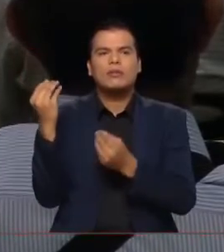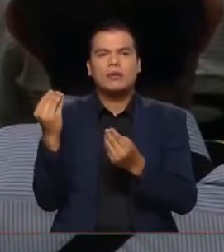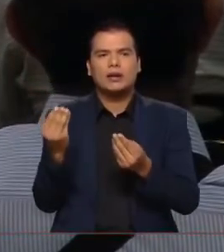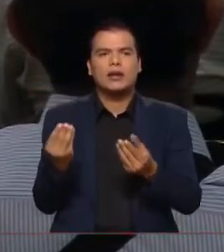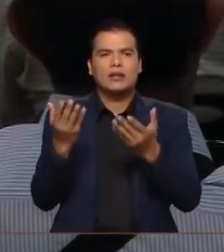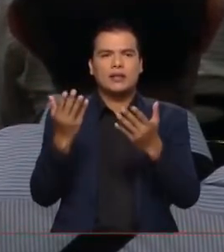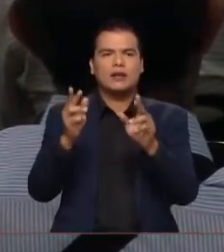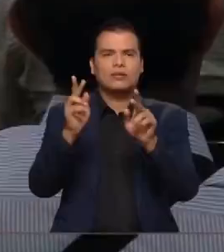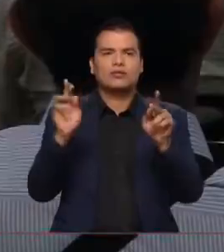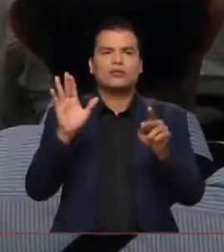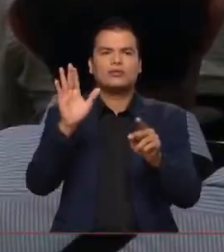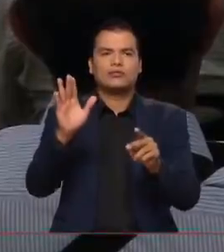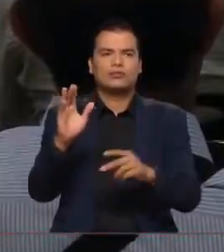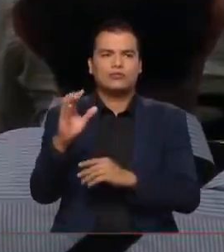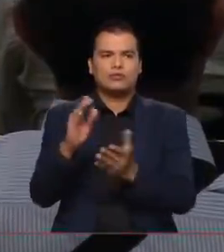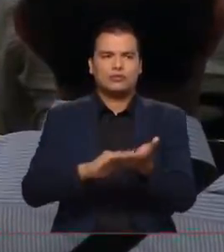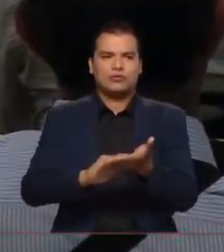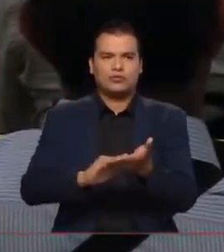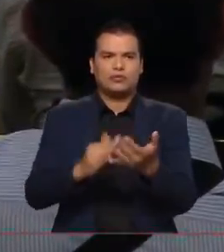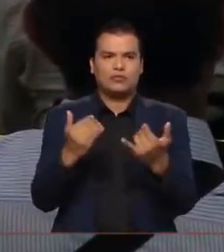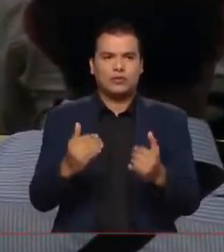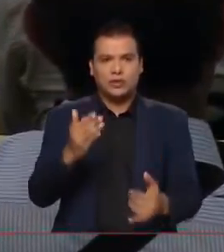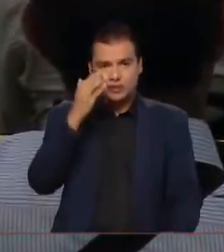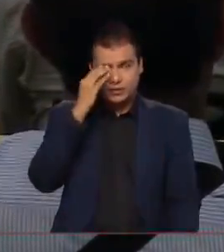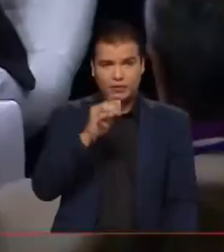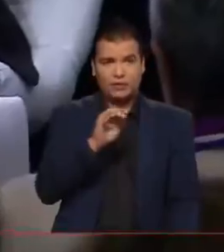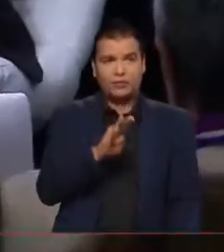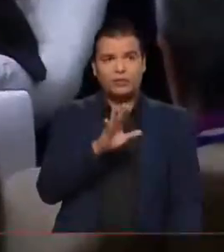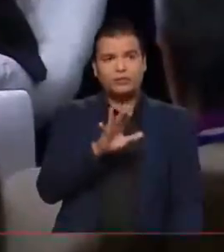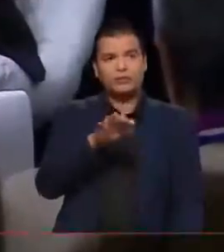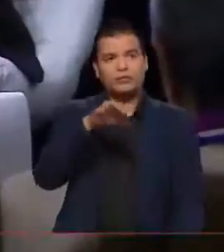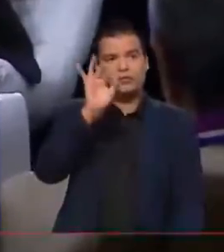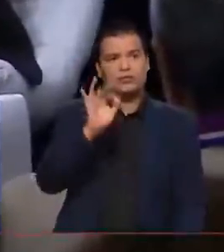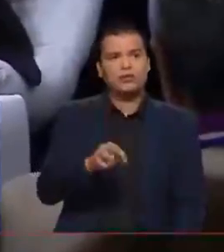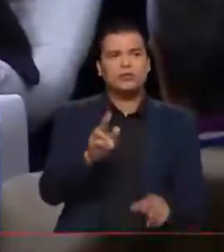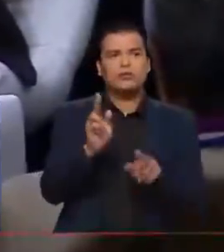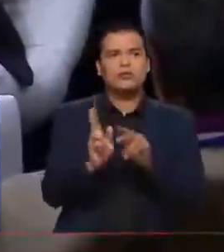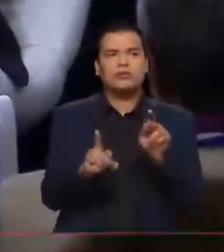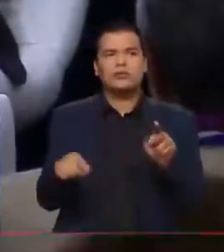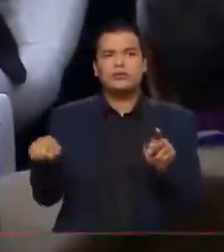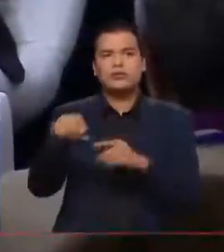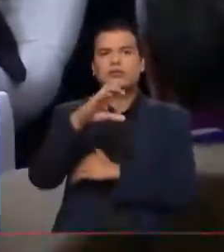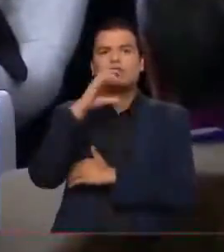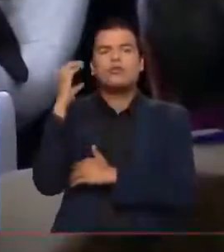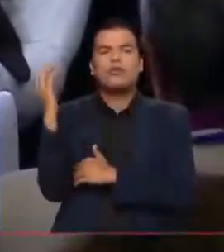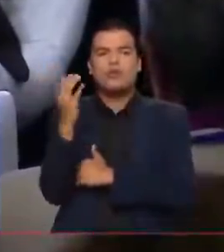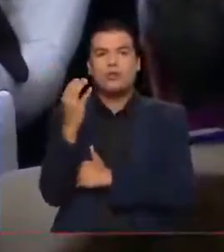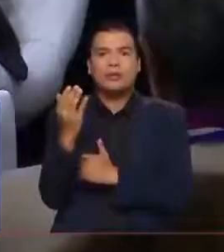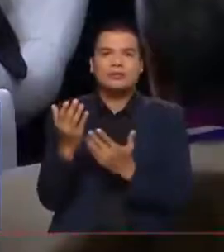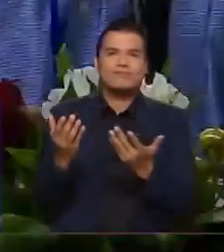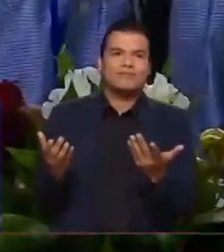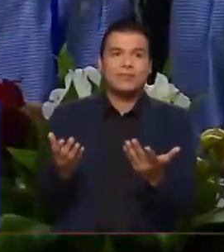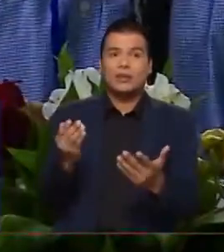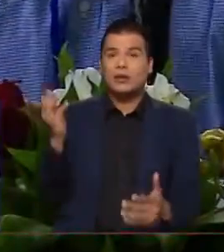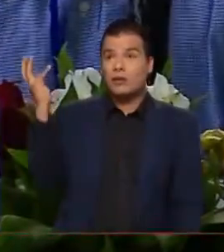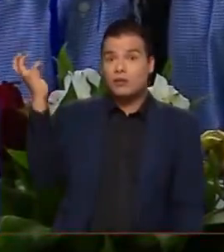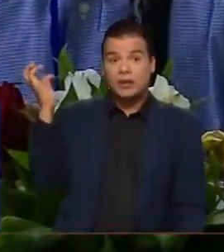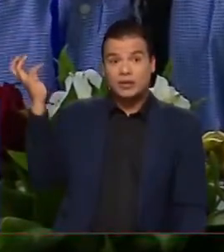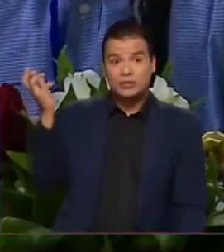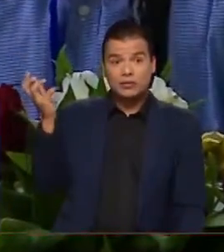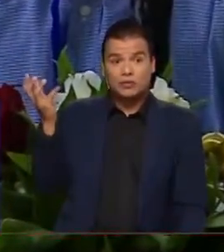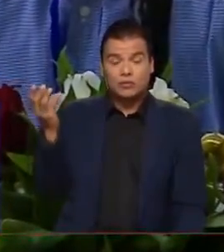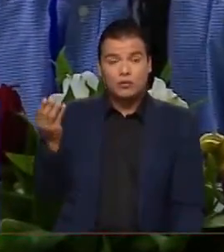el 45% de los colombianos no devenga un salario mínimo y no puede cotizar. Por ende, expertos economistas